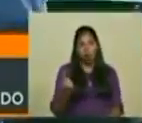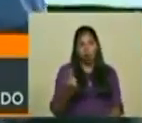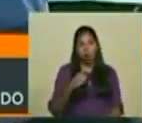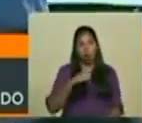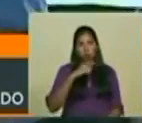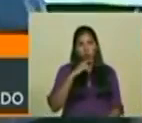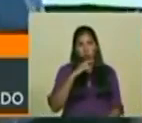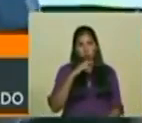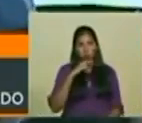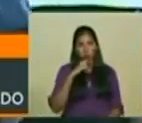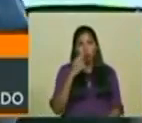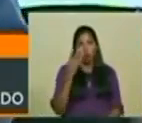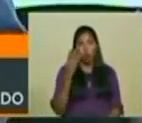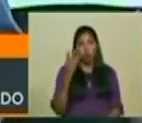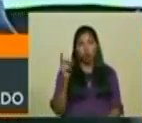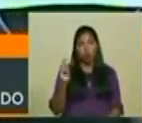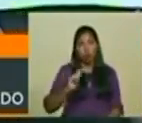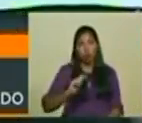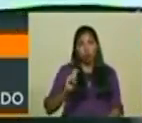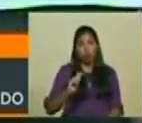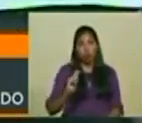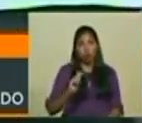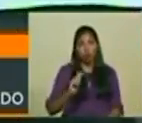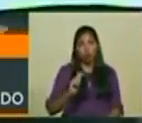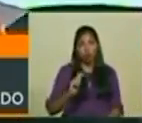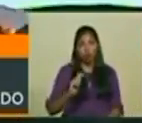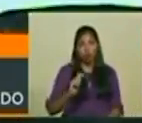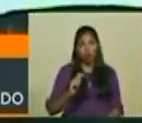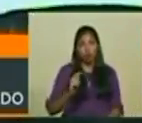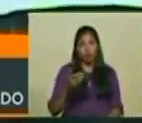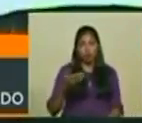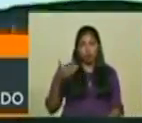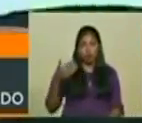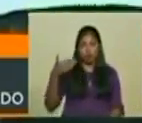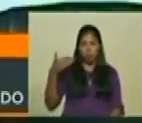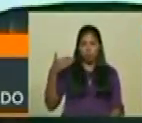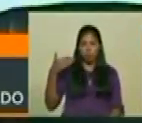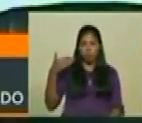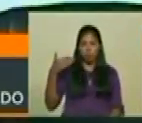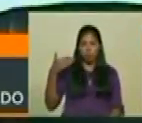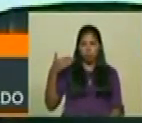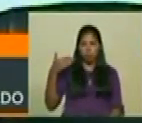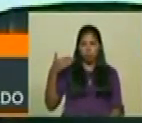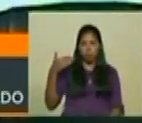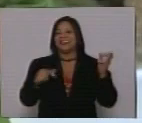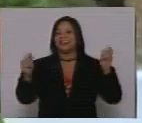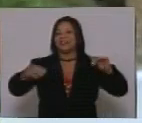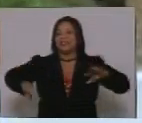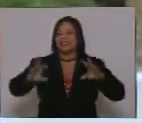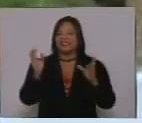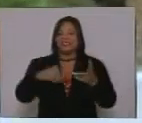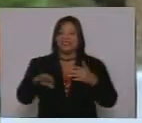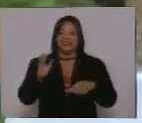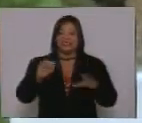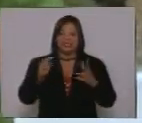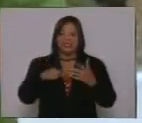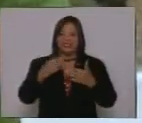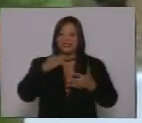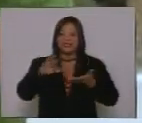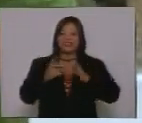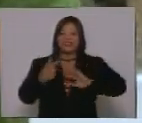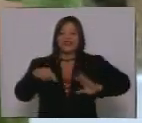cumplen 4 meses desde que el presidente Nicolás Maduro convocó al gran movimiento Somos